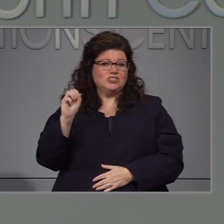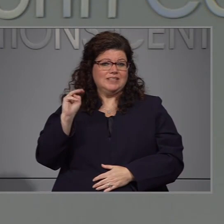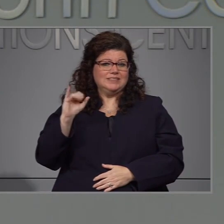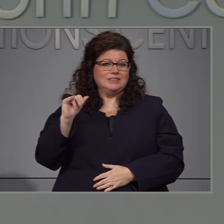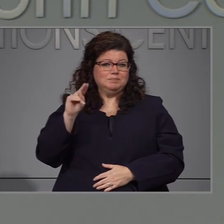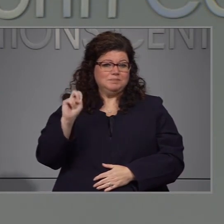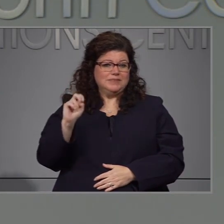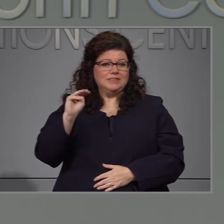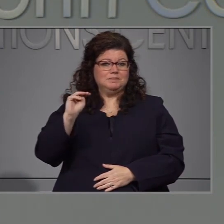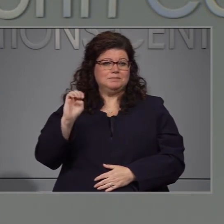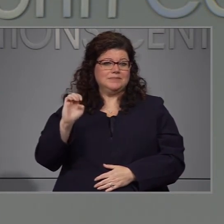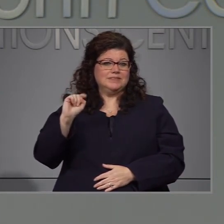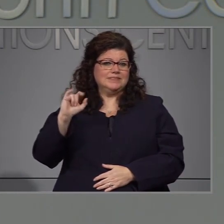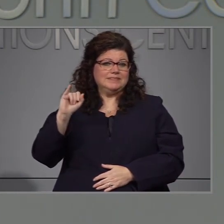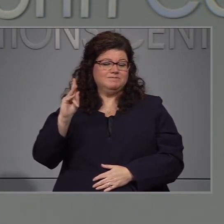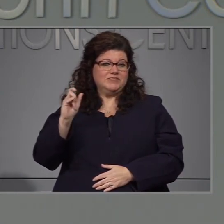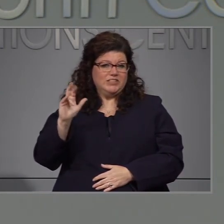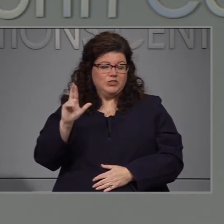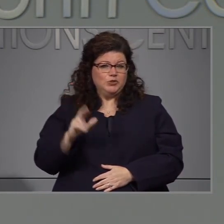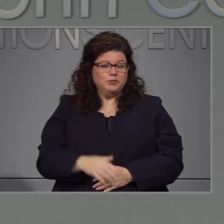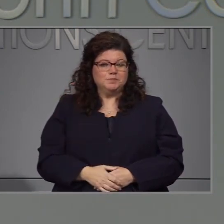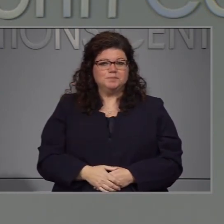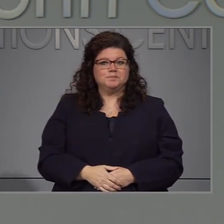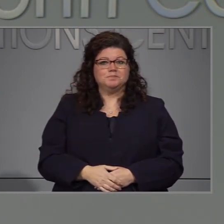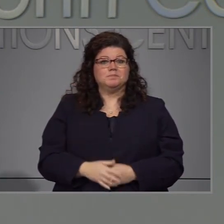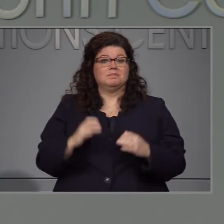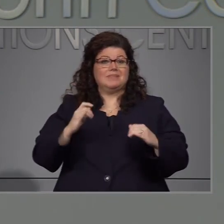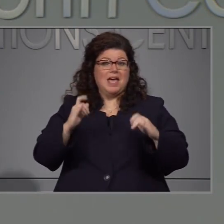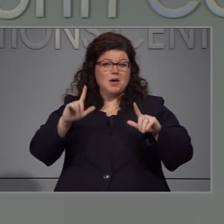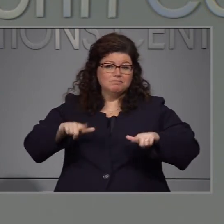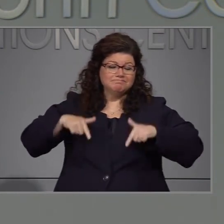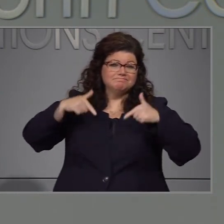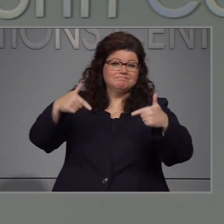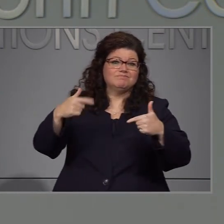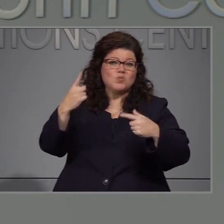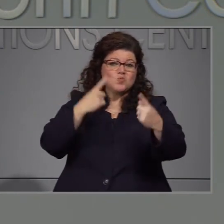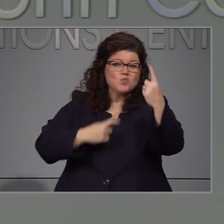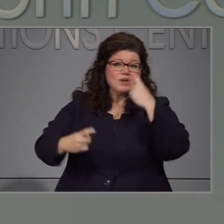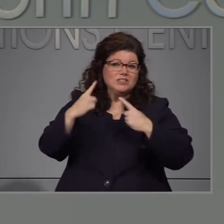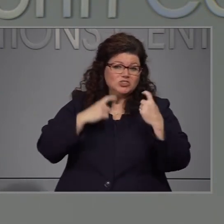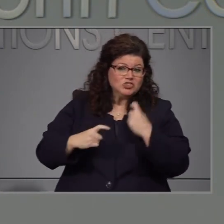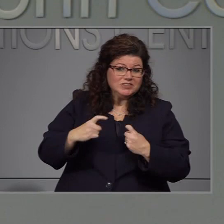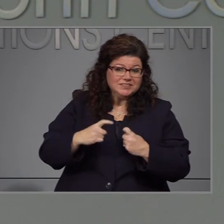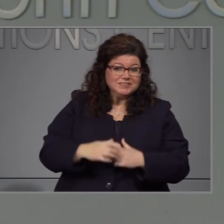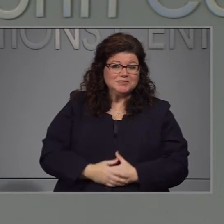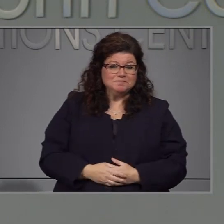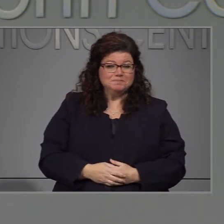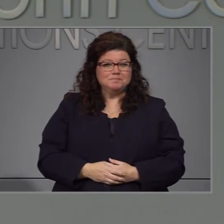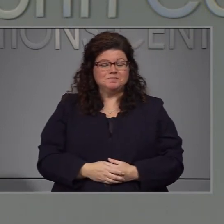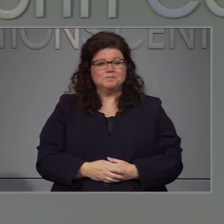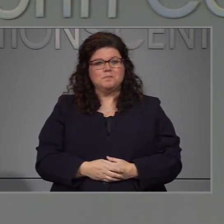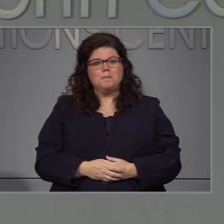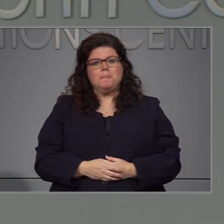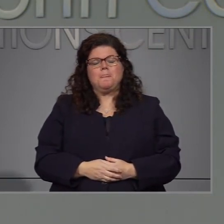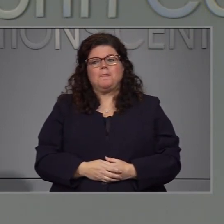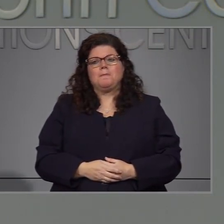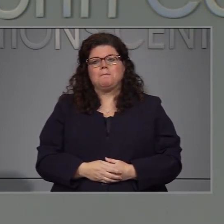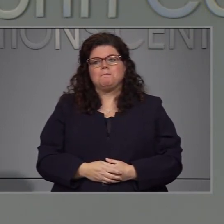español. Ahora, con gusto, aceptaremos preguntas. Díganos su nombre y el nombre de su